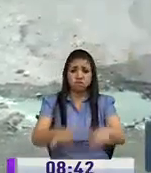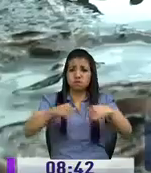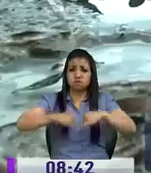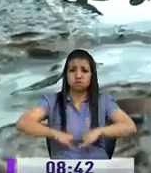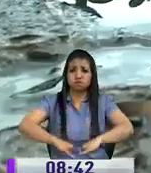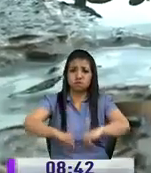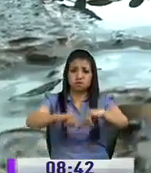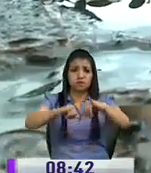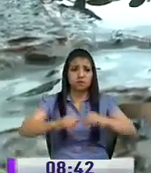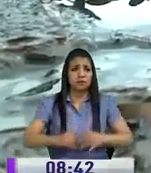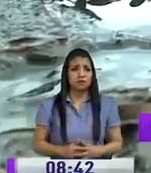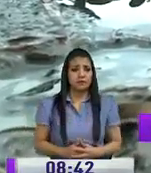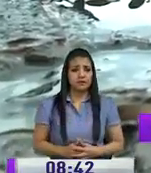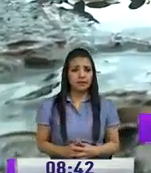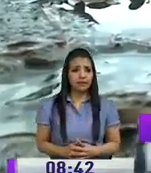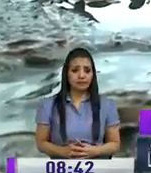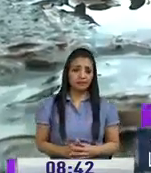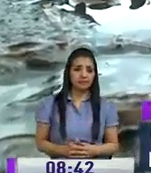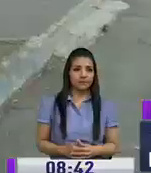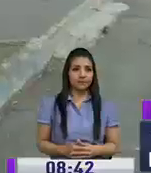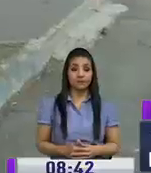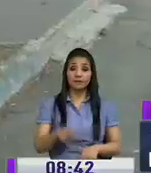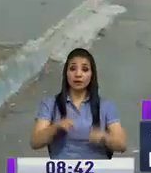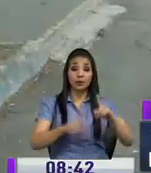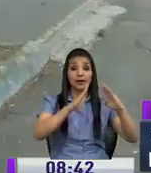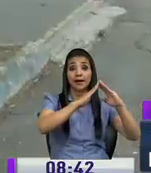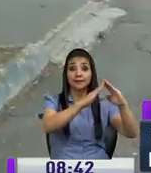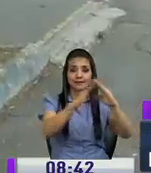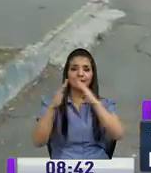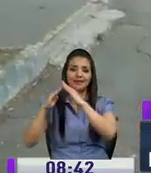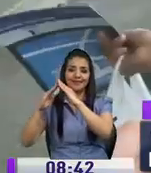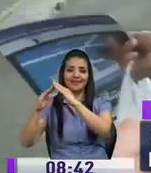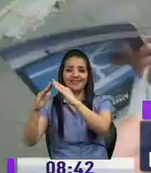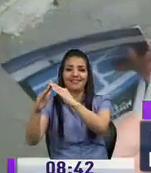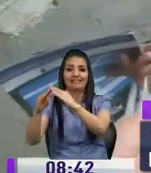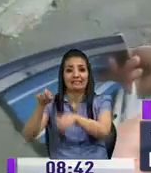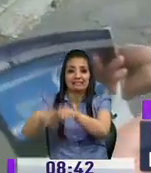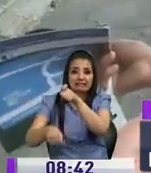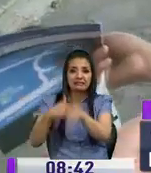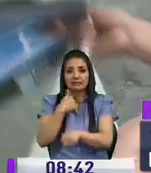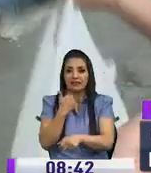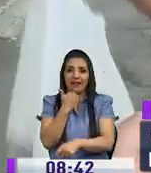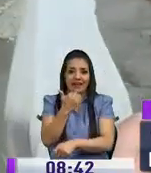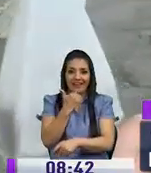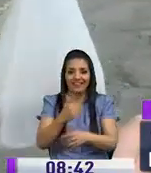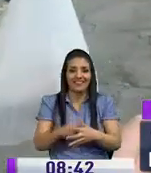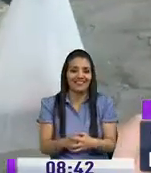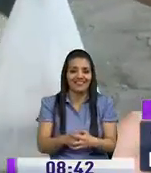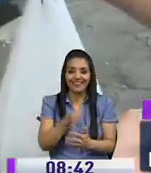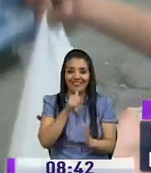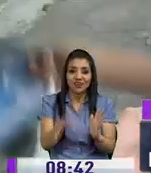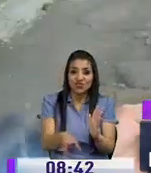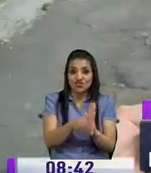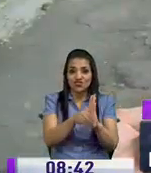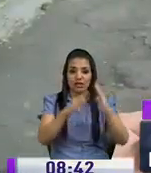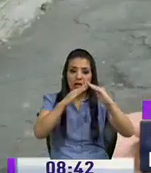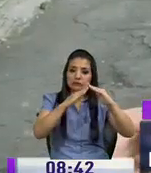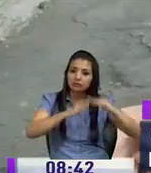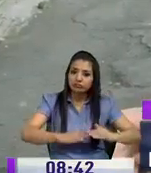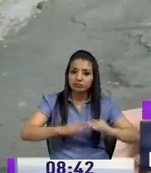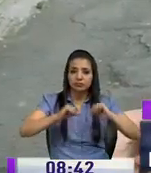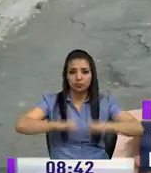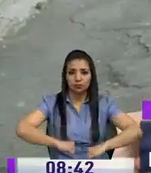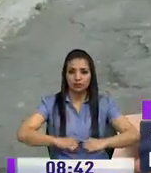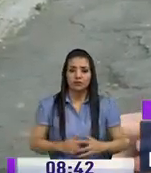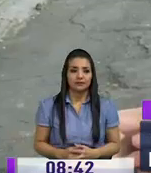permanentemente. Además, varias viviendas podrían resultar afectadas. Digo, la humedad avanza, puede afectar hasta estas casas y pueden hundirse,